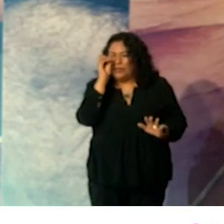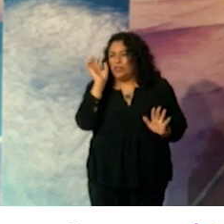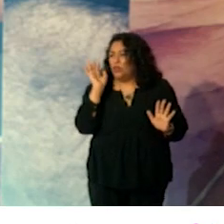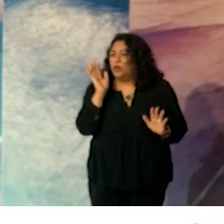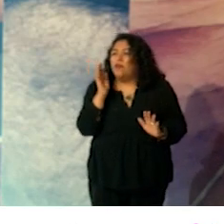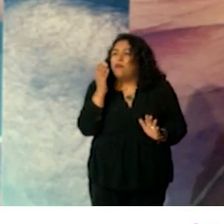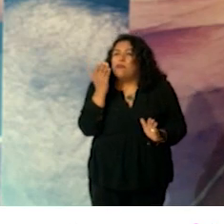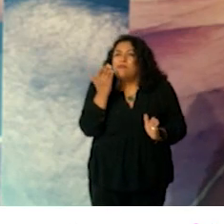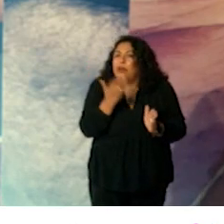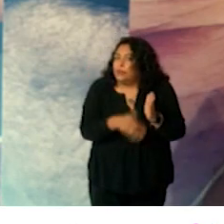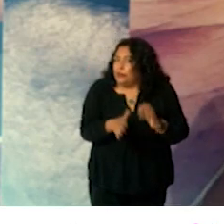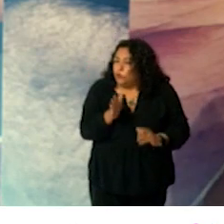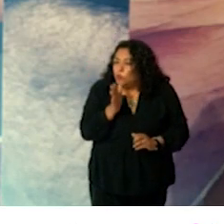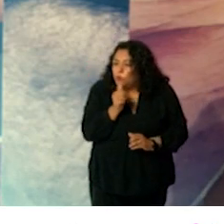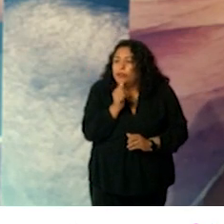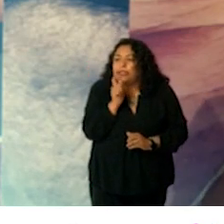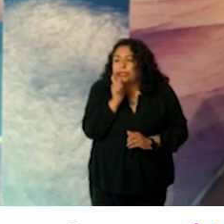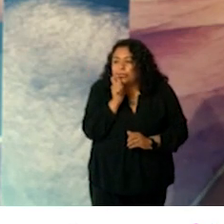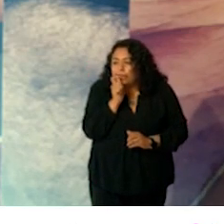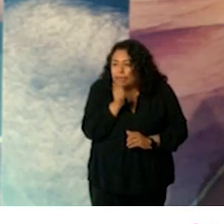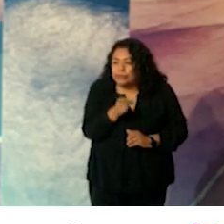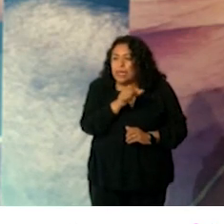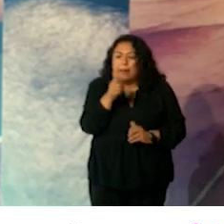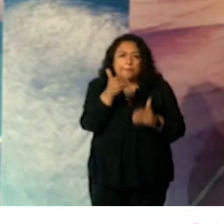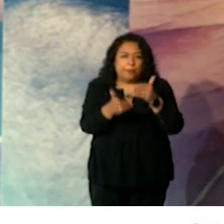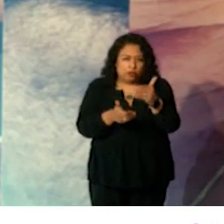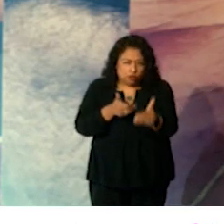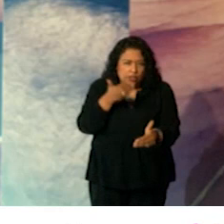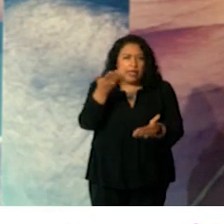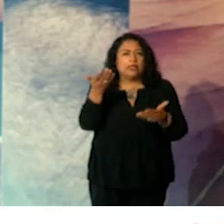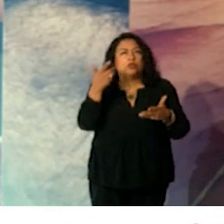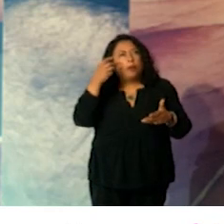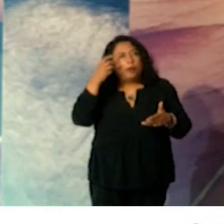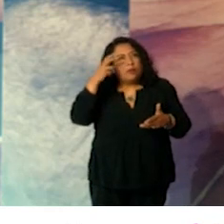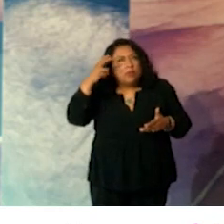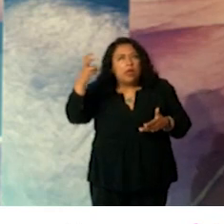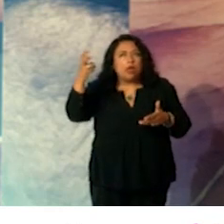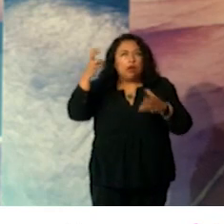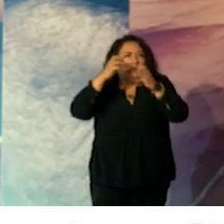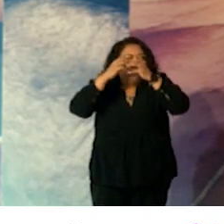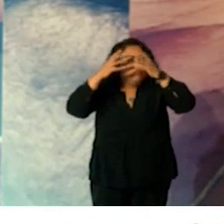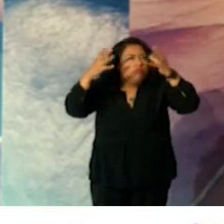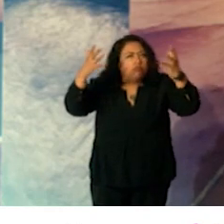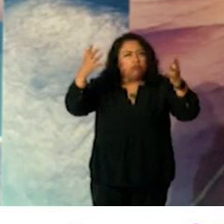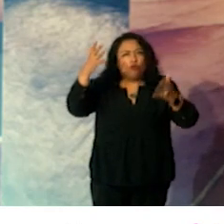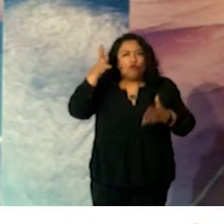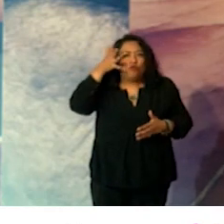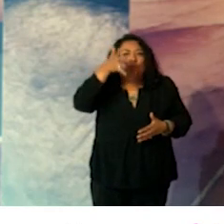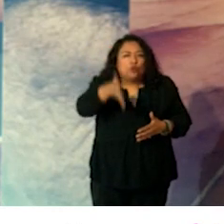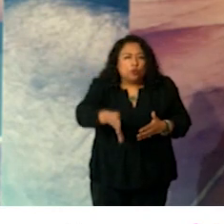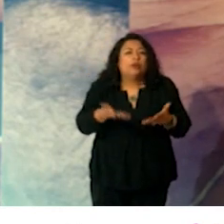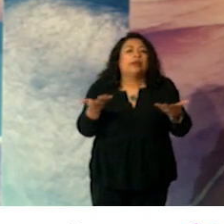puede faltar en el proceso de dibujar el futuro es